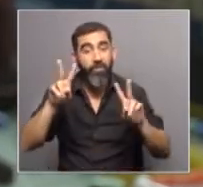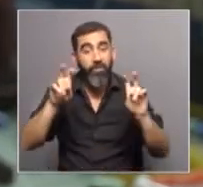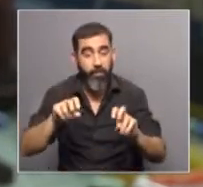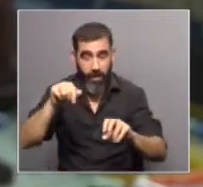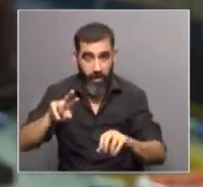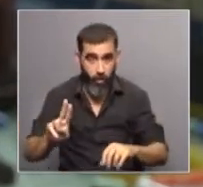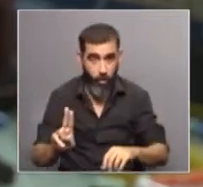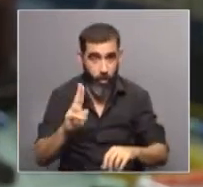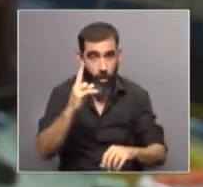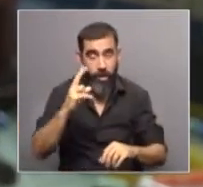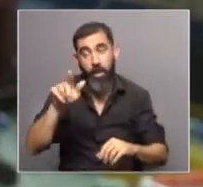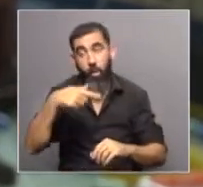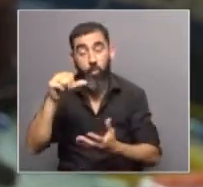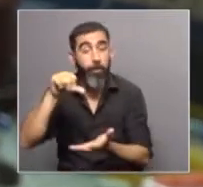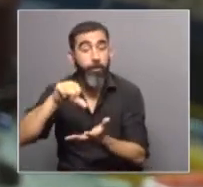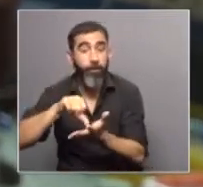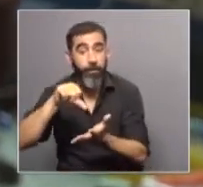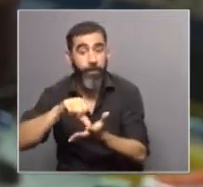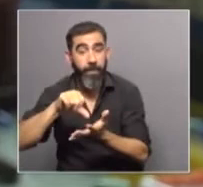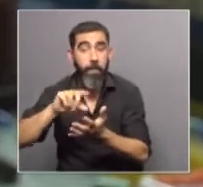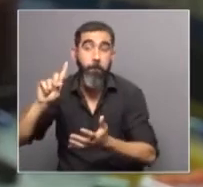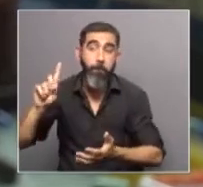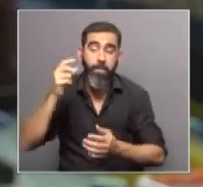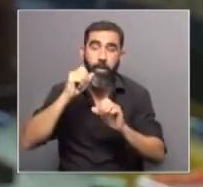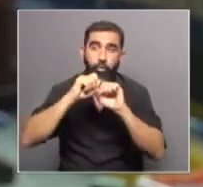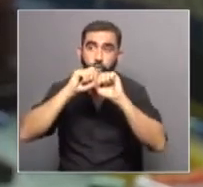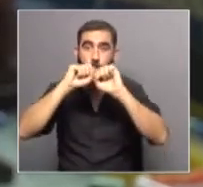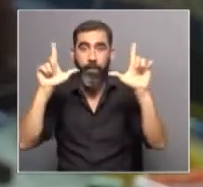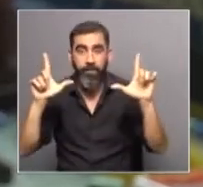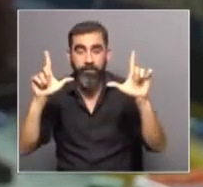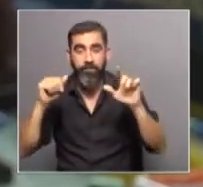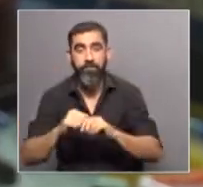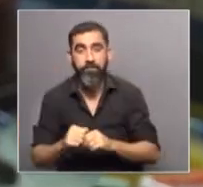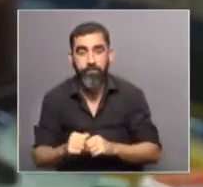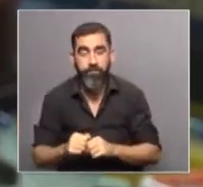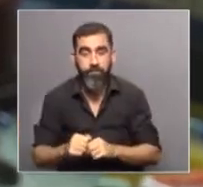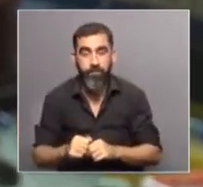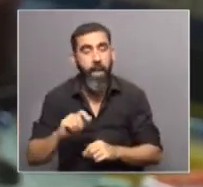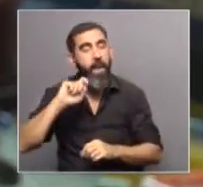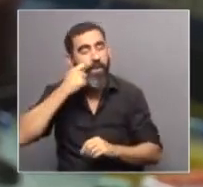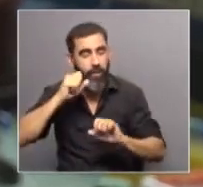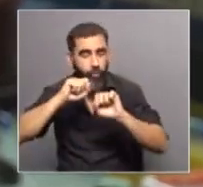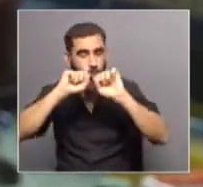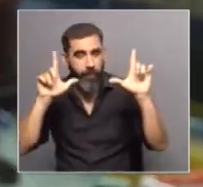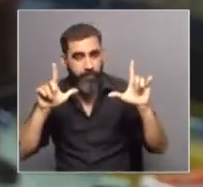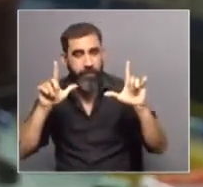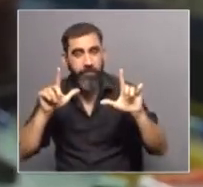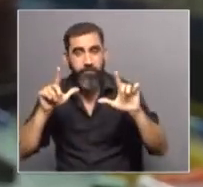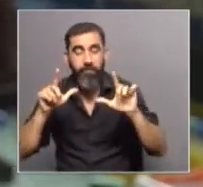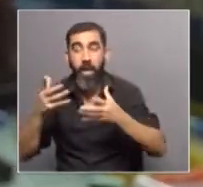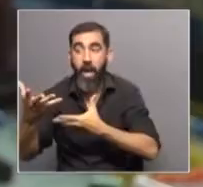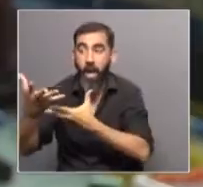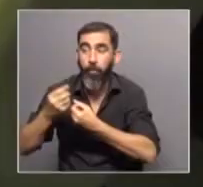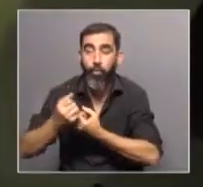nuestro medio. Hacia afuera trajo la primer gran sorpresa, pero la primera gran sorpresa linda, que fue el recibir